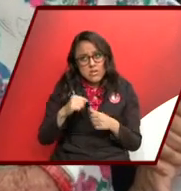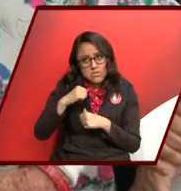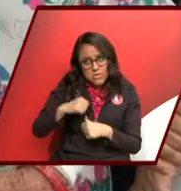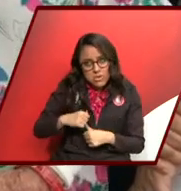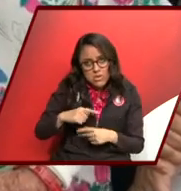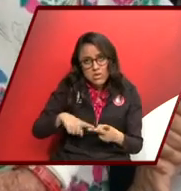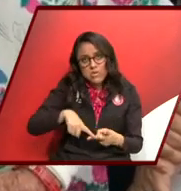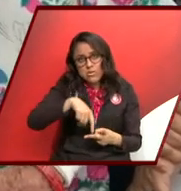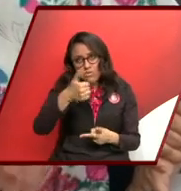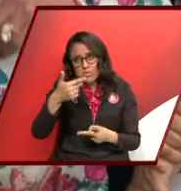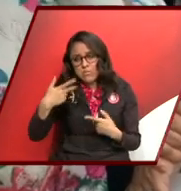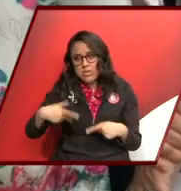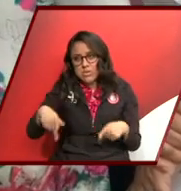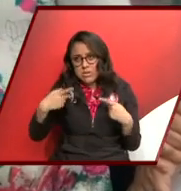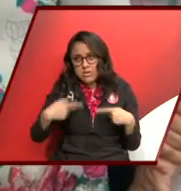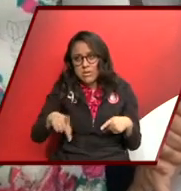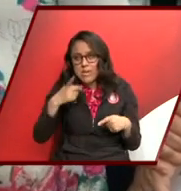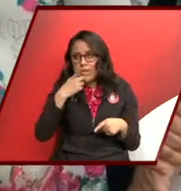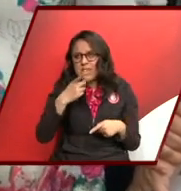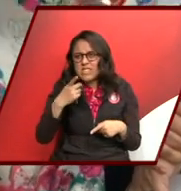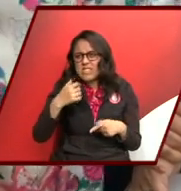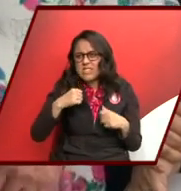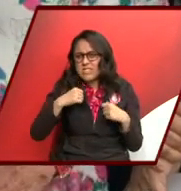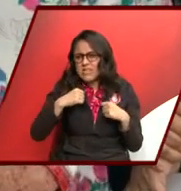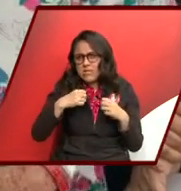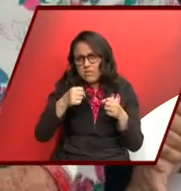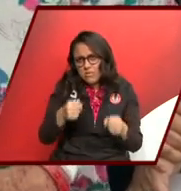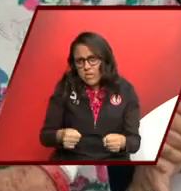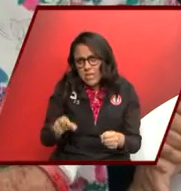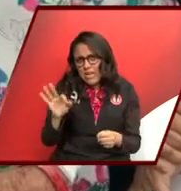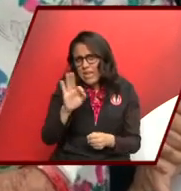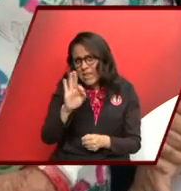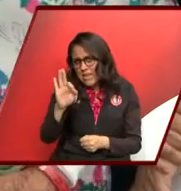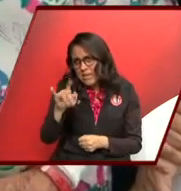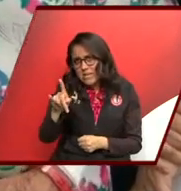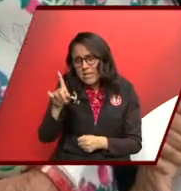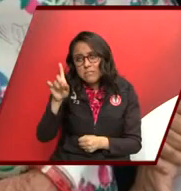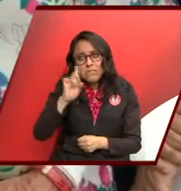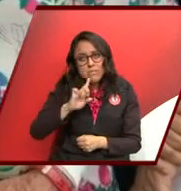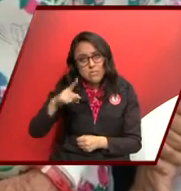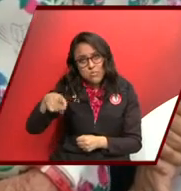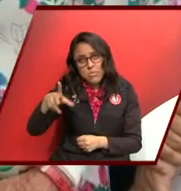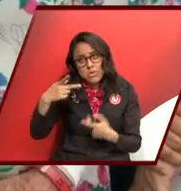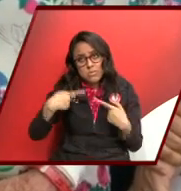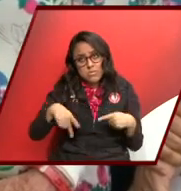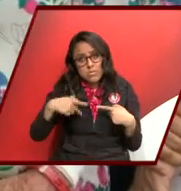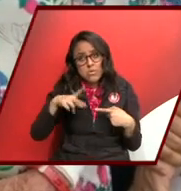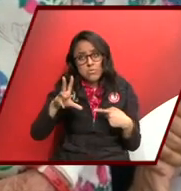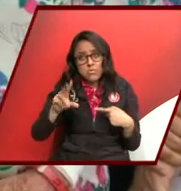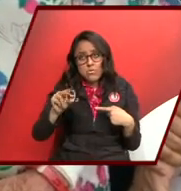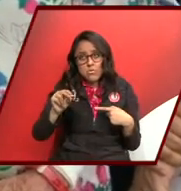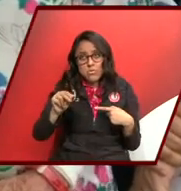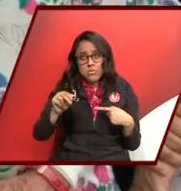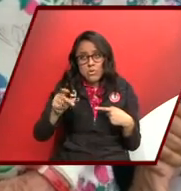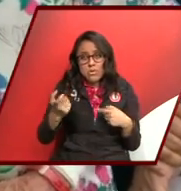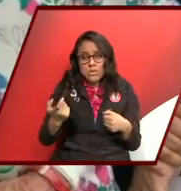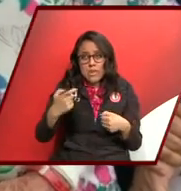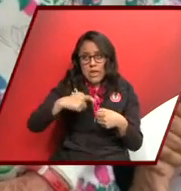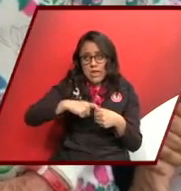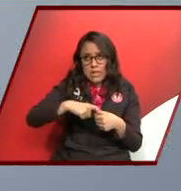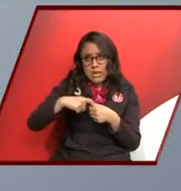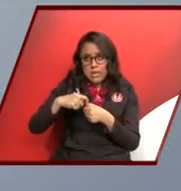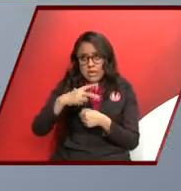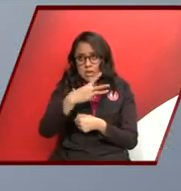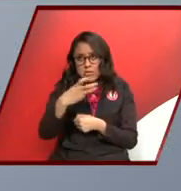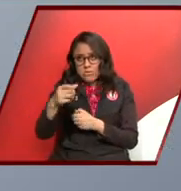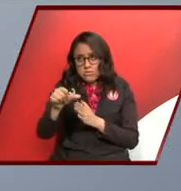otra. Esta persona que estaba llamando a la seguridad, que les por ahí parece ser que viene la situación, Jorge, de que como ellos no se anexaron a pagar los